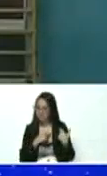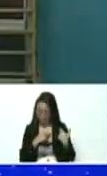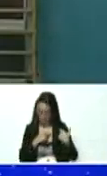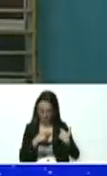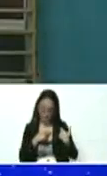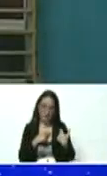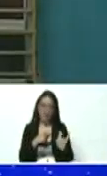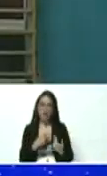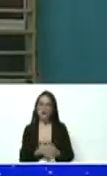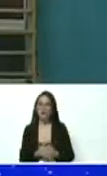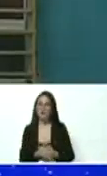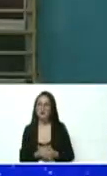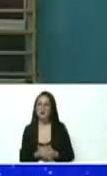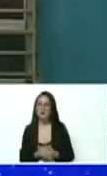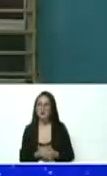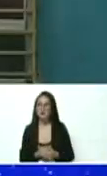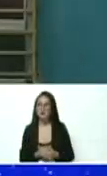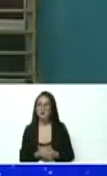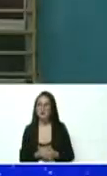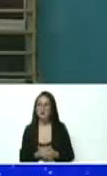de